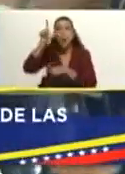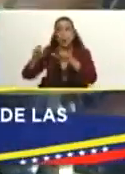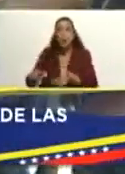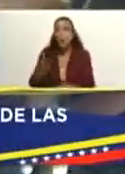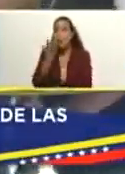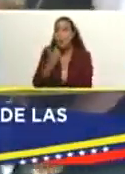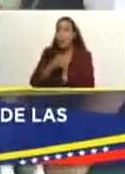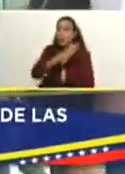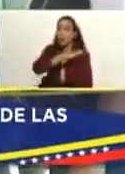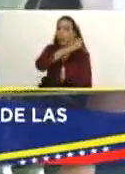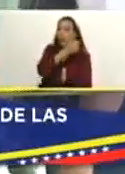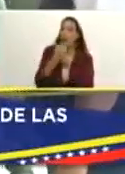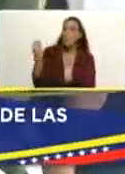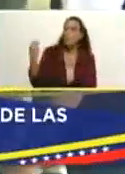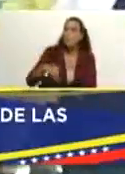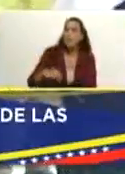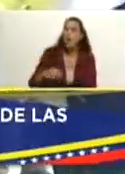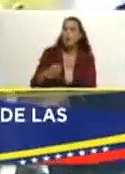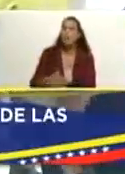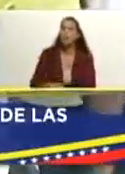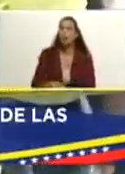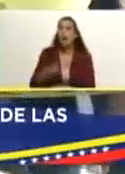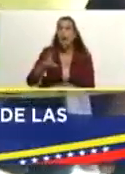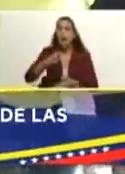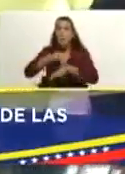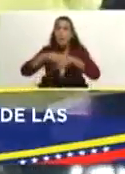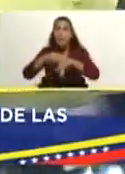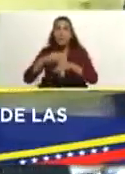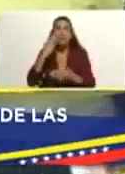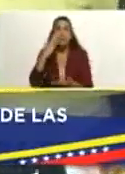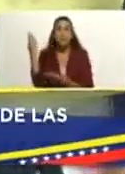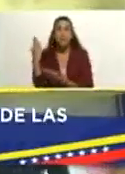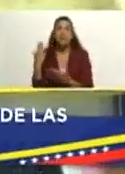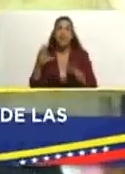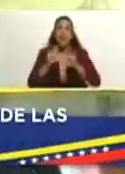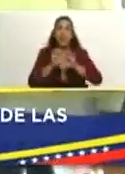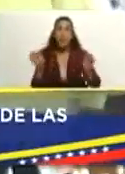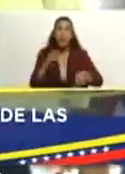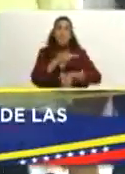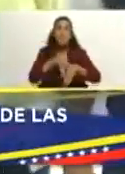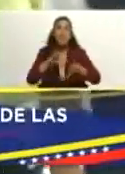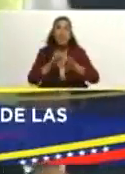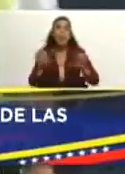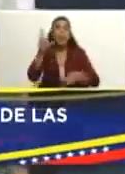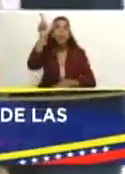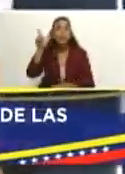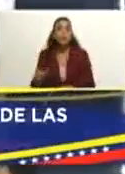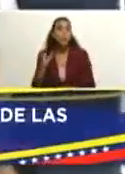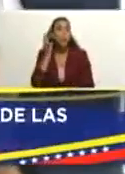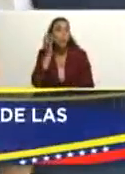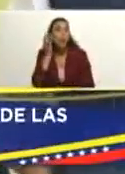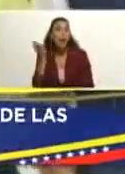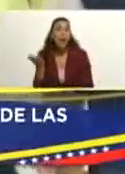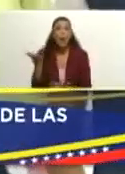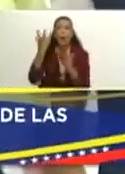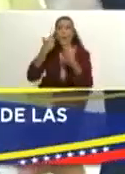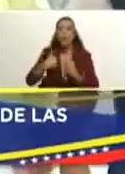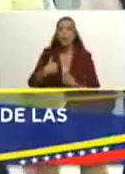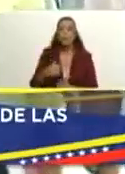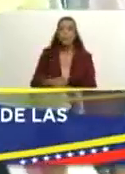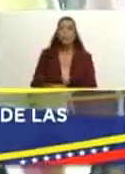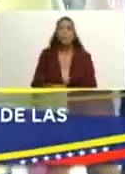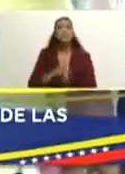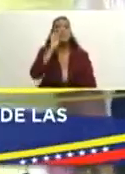Simón. ¿Qué me dice? Vamos a darle el micrófono a la ministra. Yelitze Santaella. Yelitze, ¿qué me cuenta, mija? Bueno,